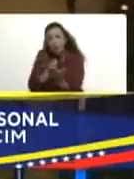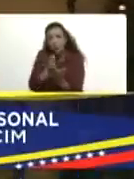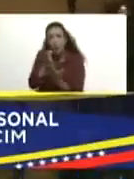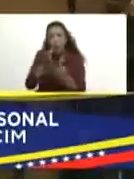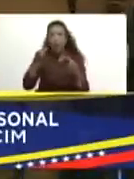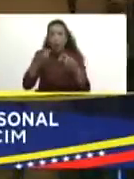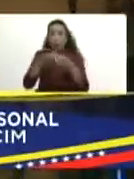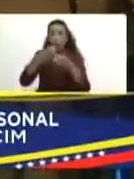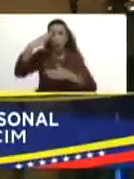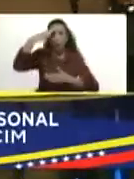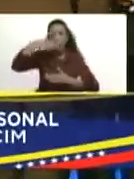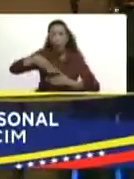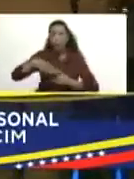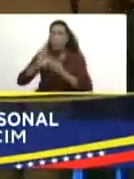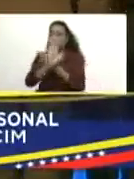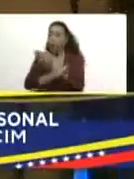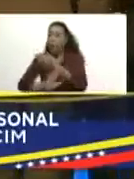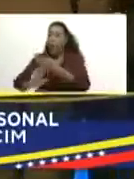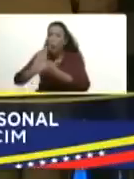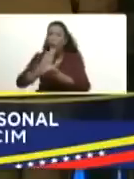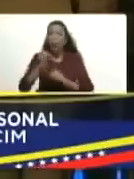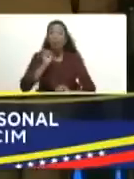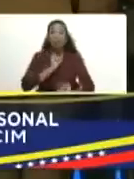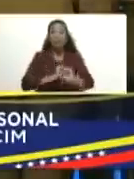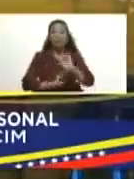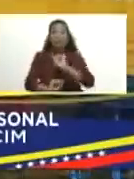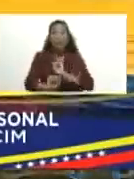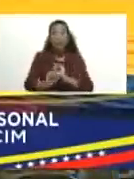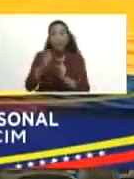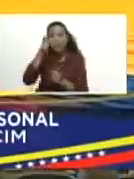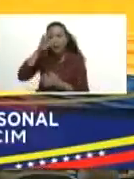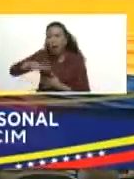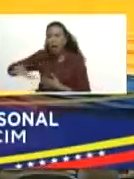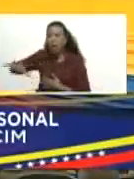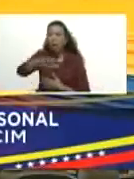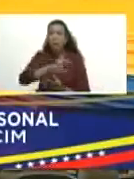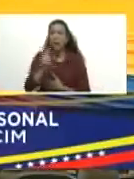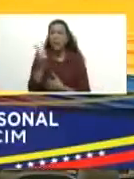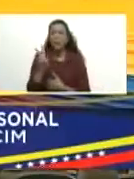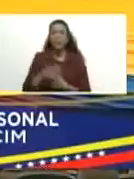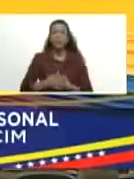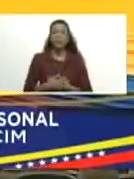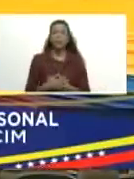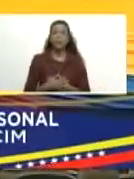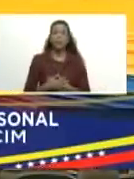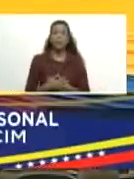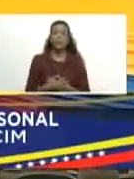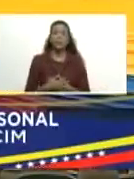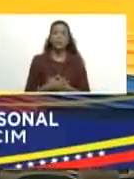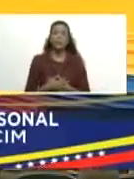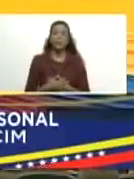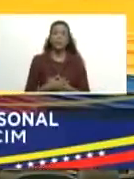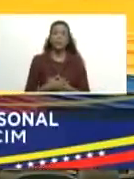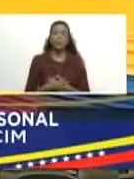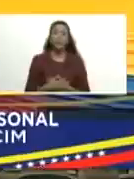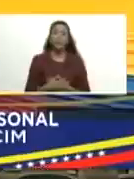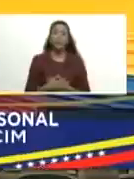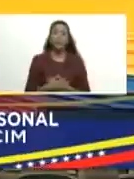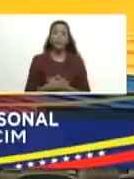cuerpo castrense con la soberanía del país, con la defensa territorial. Chávez vive.